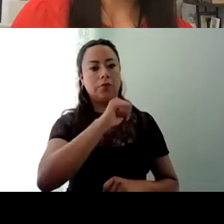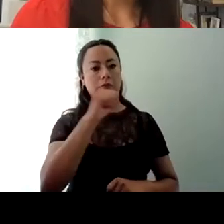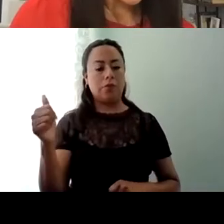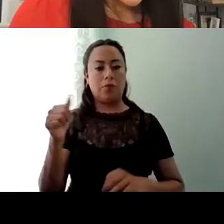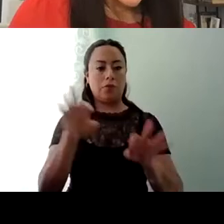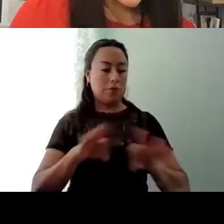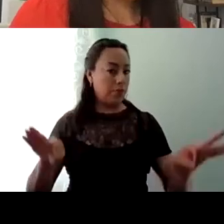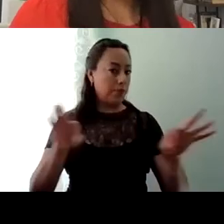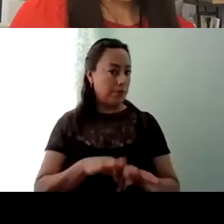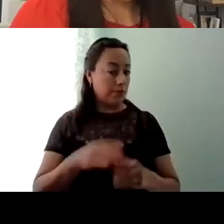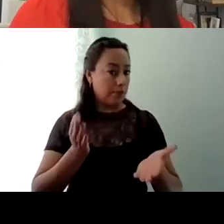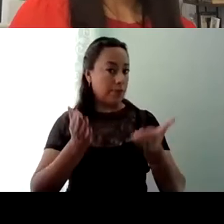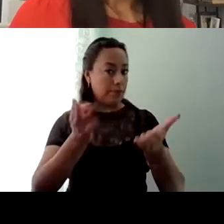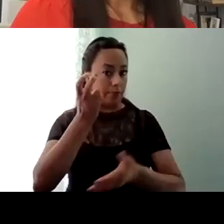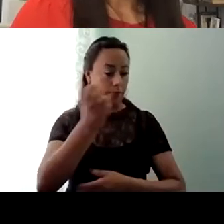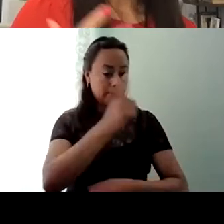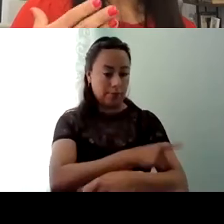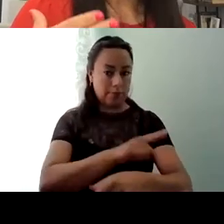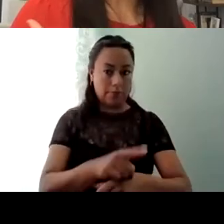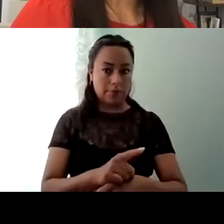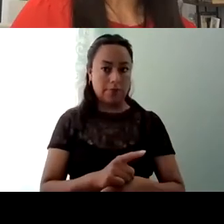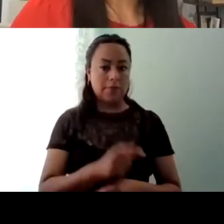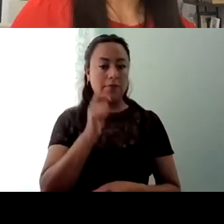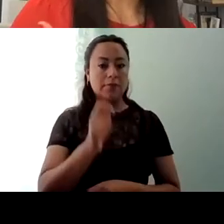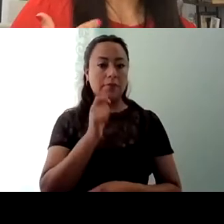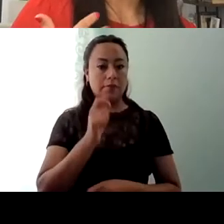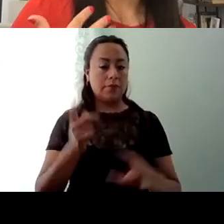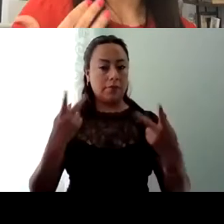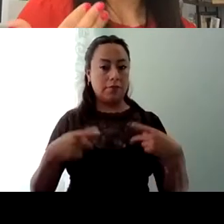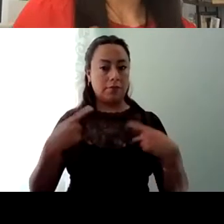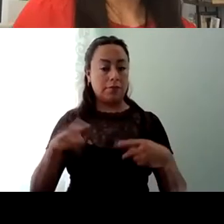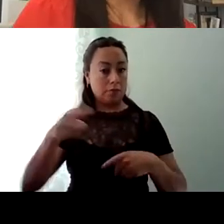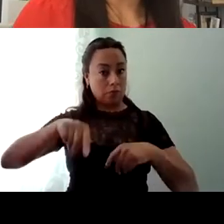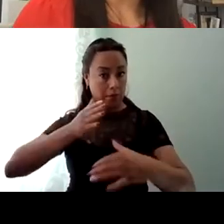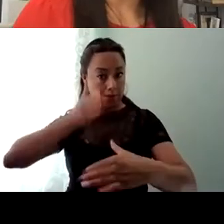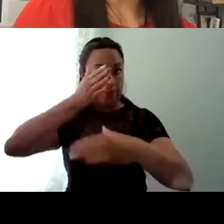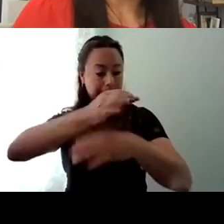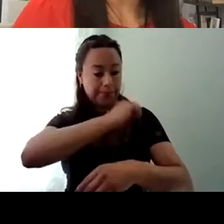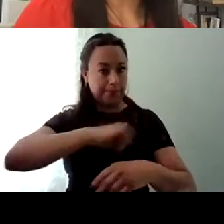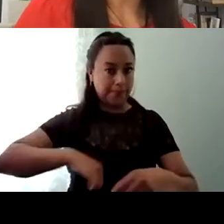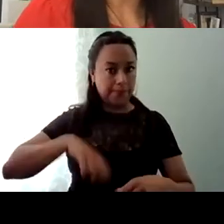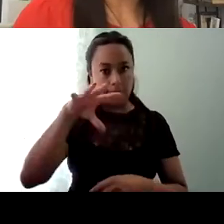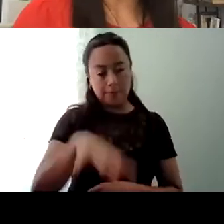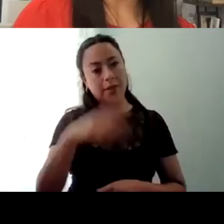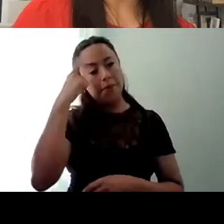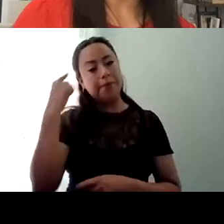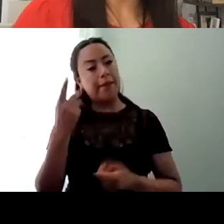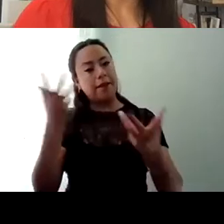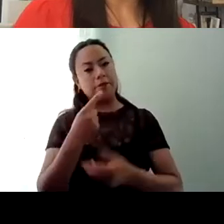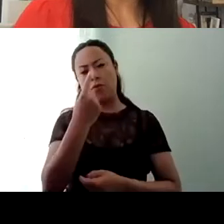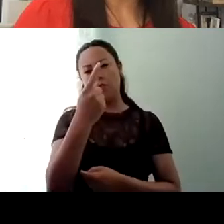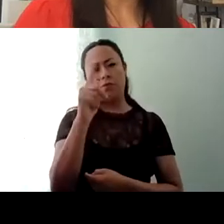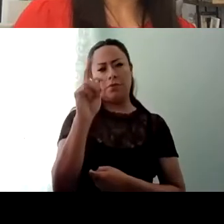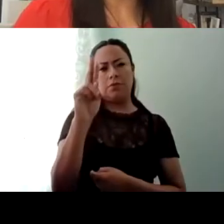delegaciones, es que si las personas acuden a la alcaldía, por ejemplo, a hacer algún trámite y por